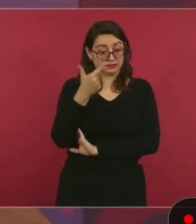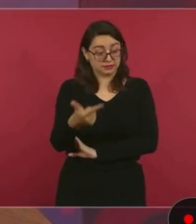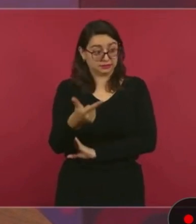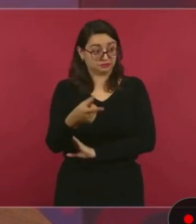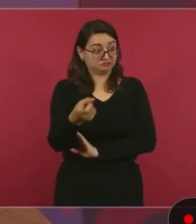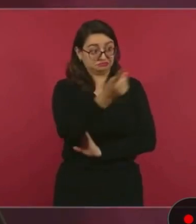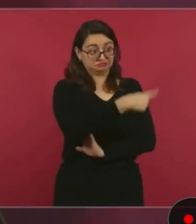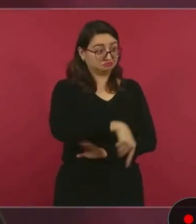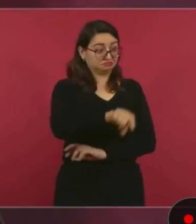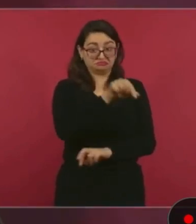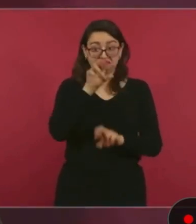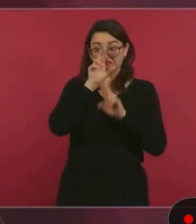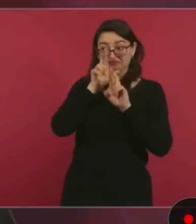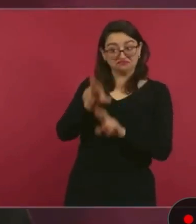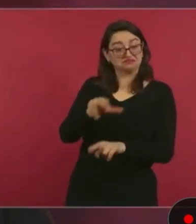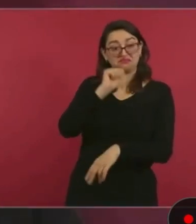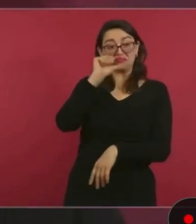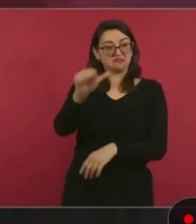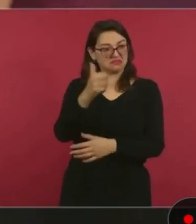Son